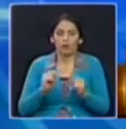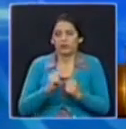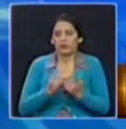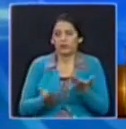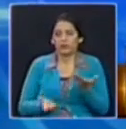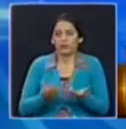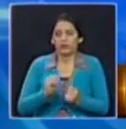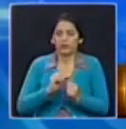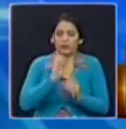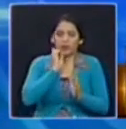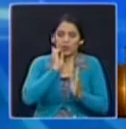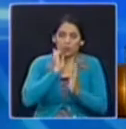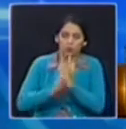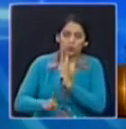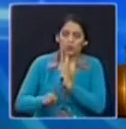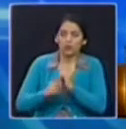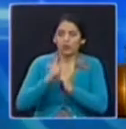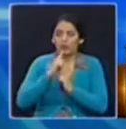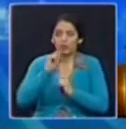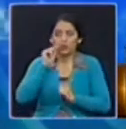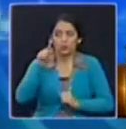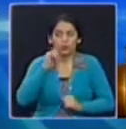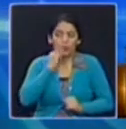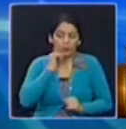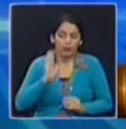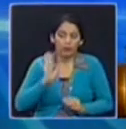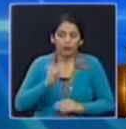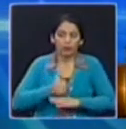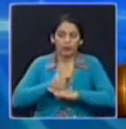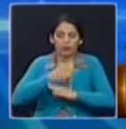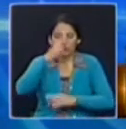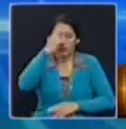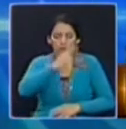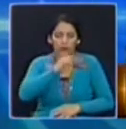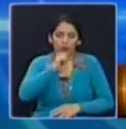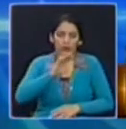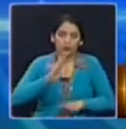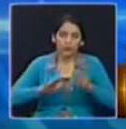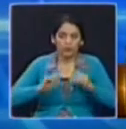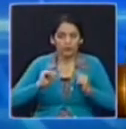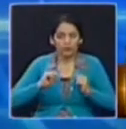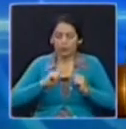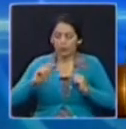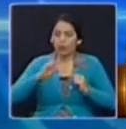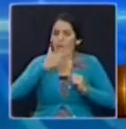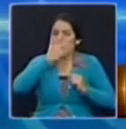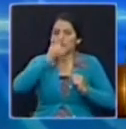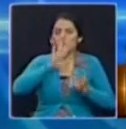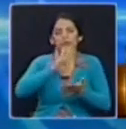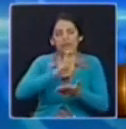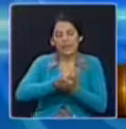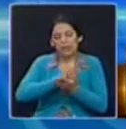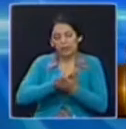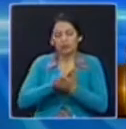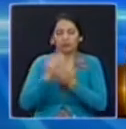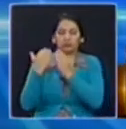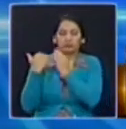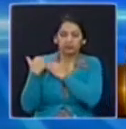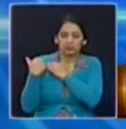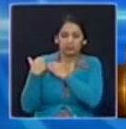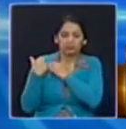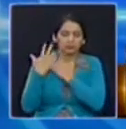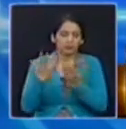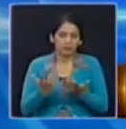denunciar inclusive hacia otros organismos. Entonces estamos aquí con la tranquilidad, con la responsabilidad, sí, frente a